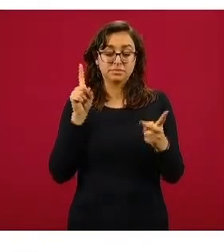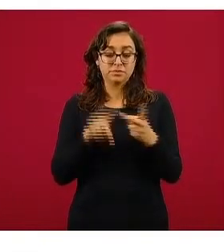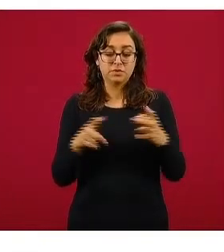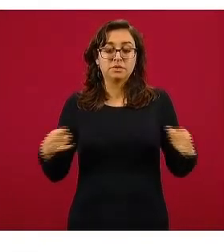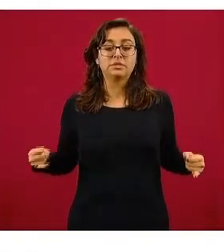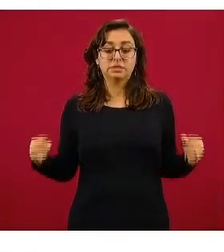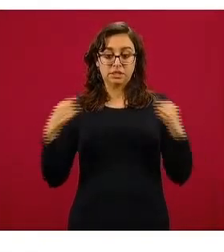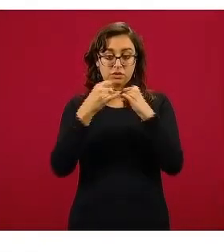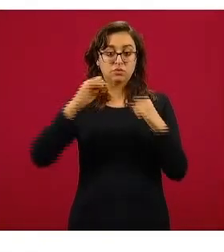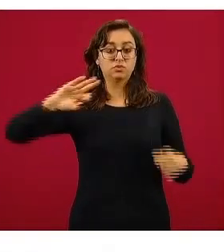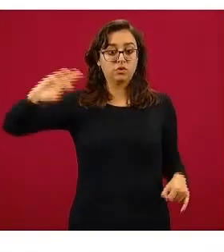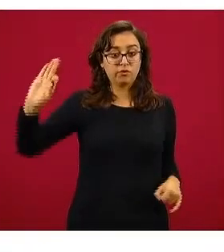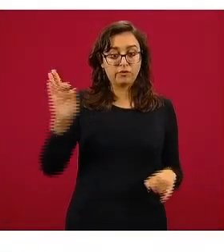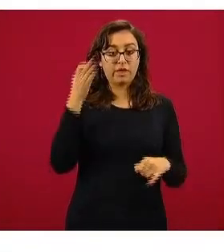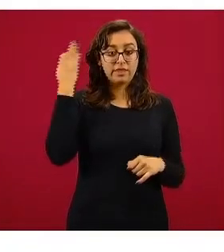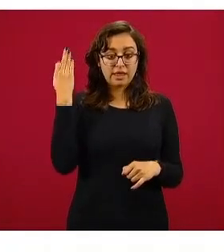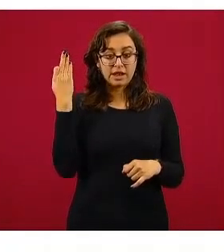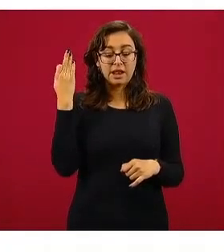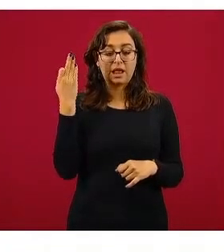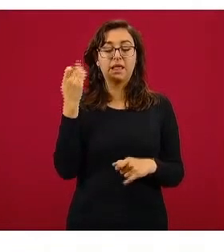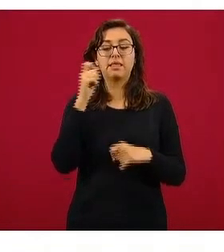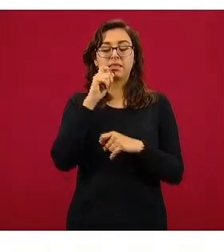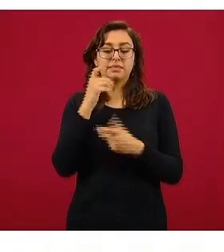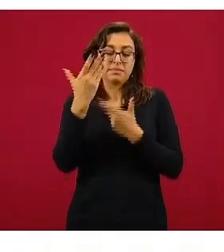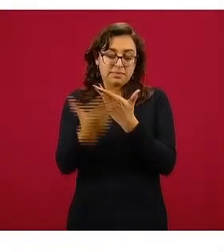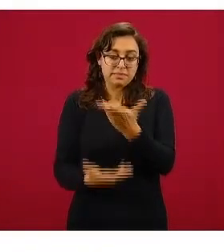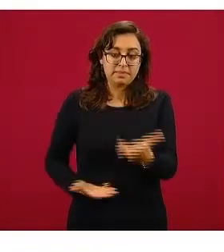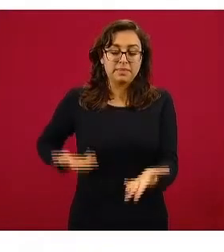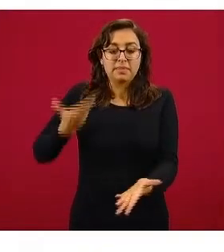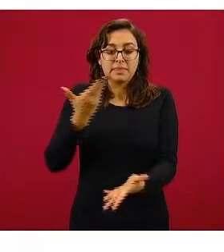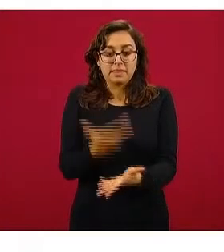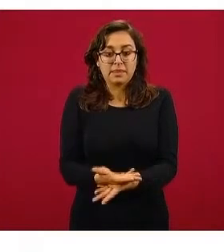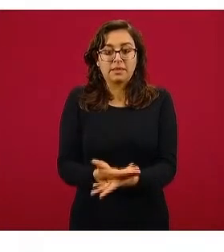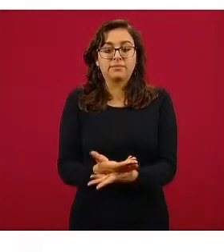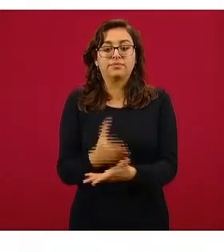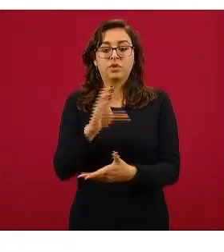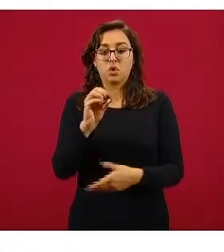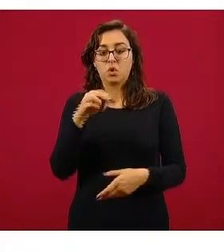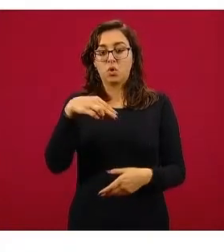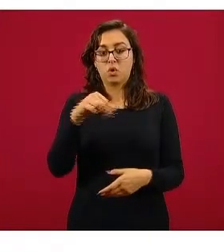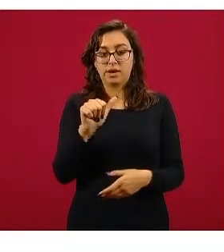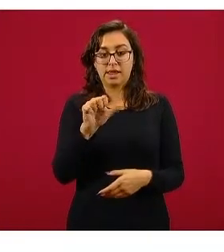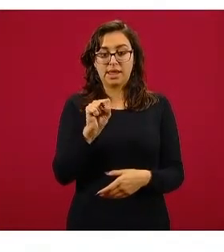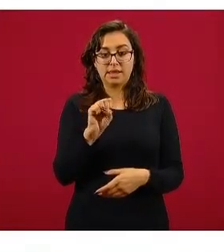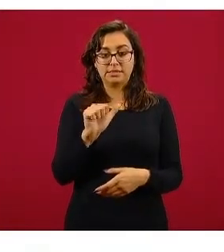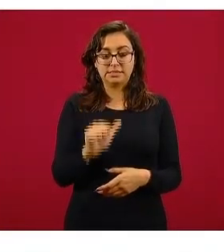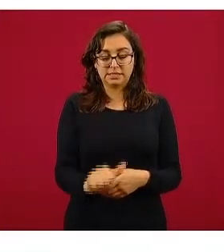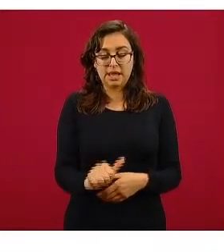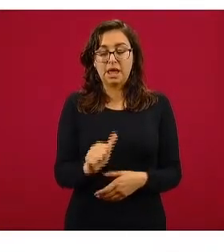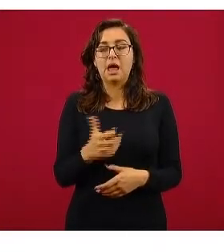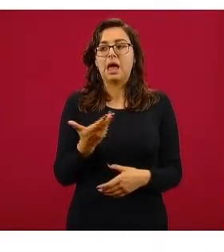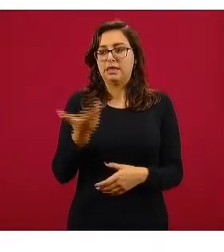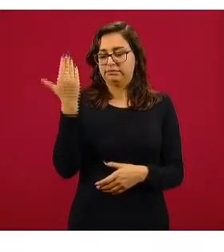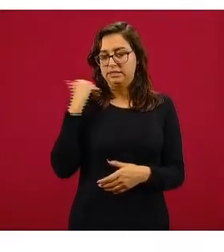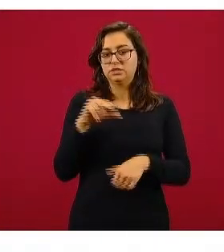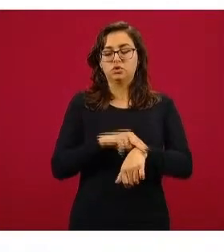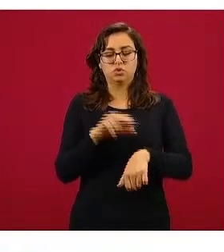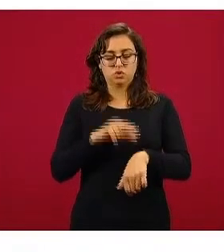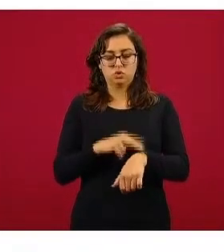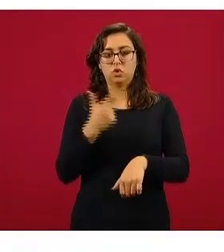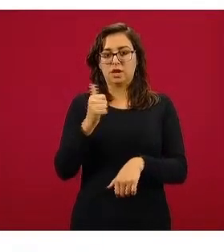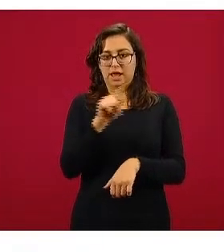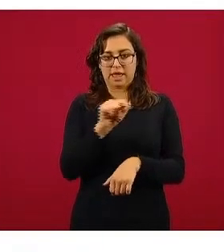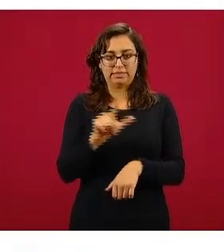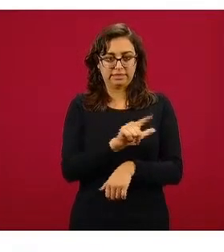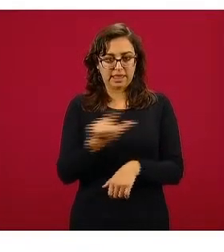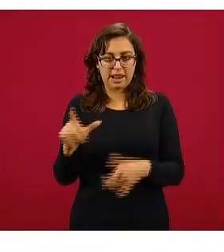institucionales federales. Se presentó esto en la Comisión de Salud Pública, que fue cuando se mencionó, creo que lo mencionó el doctor López-Gatell, y